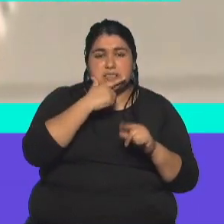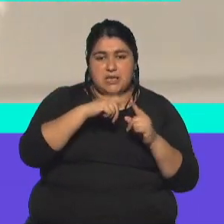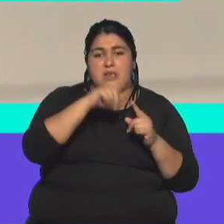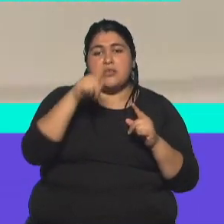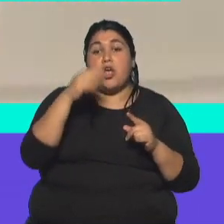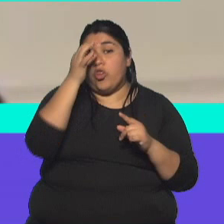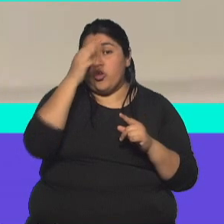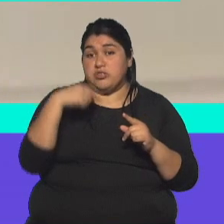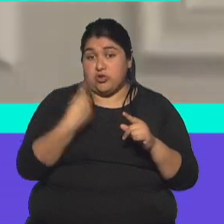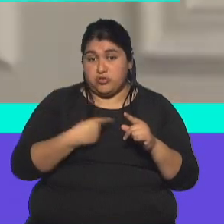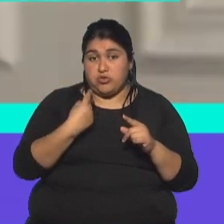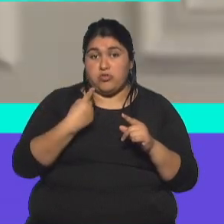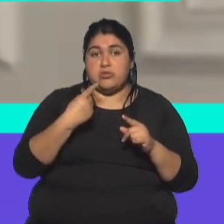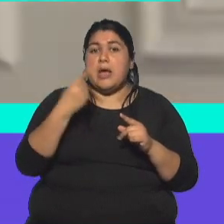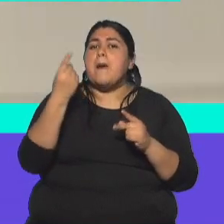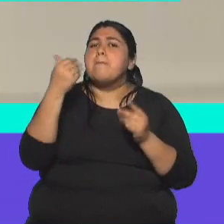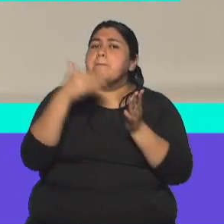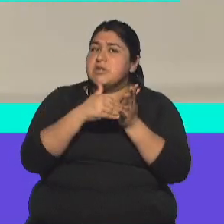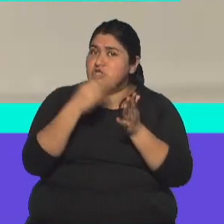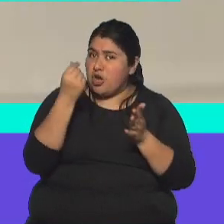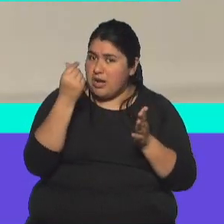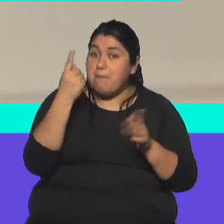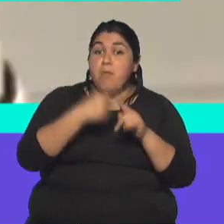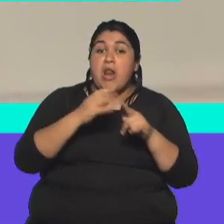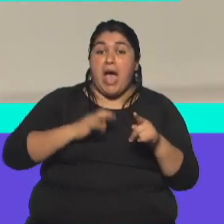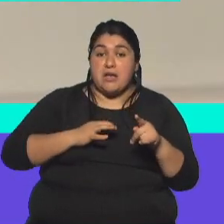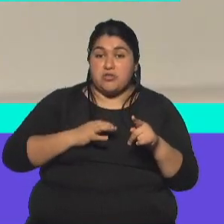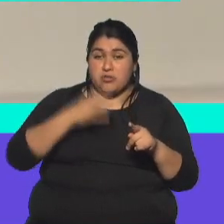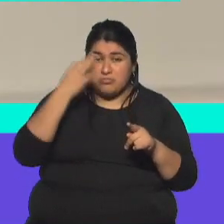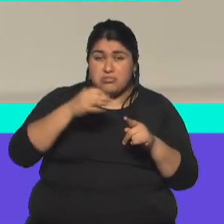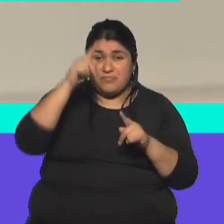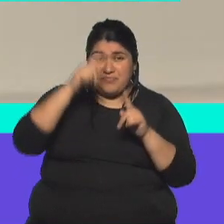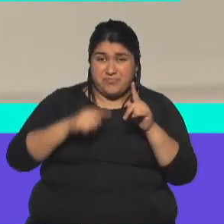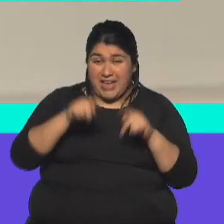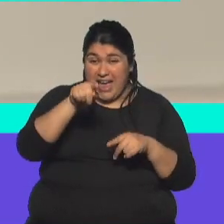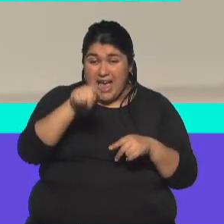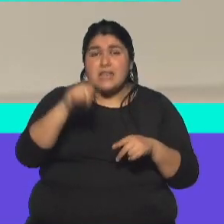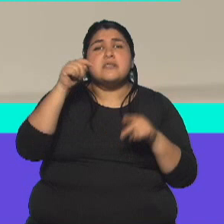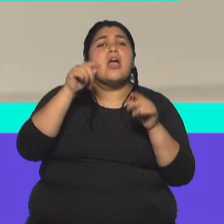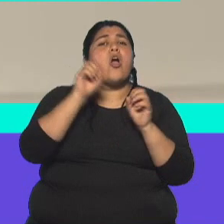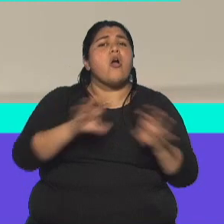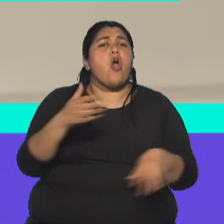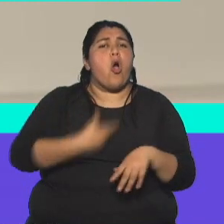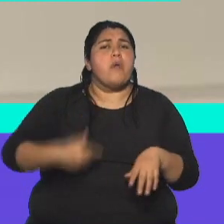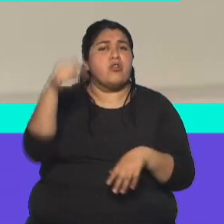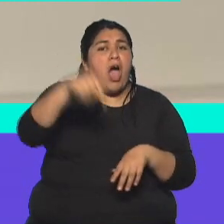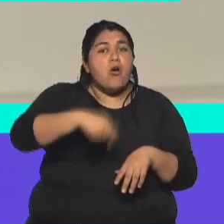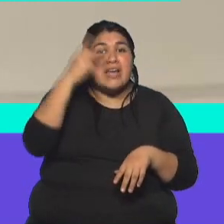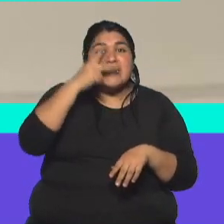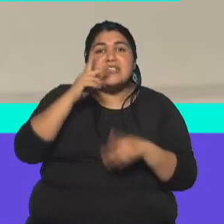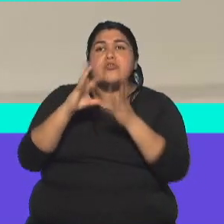12 nosotros. En miles de millones de dólares, ¿no? Exactamente, por año. Y este es el desastre de lo que está haciendo el gobierno ahora de vuelta. El kirchnerismo en su nueva